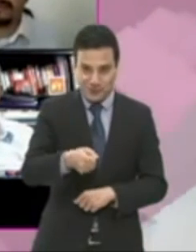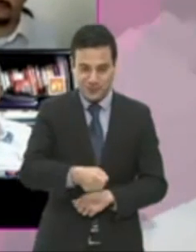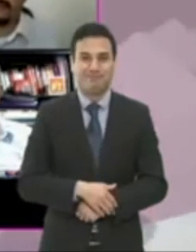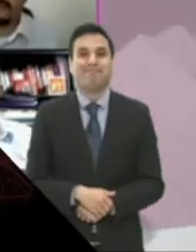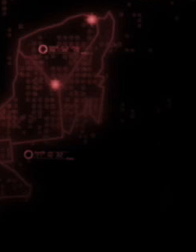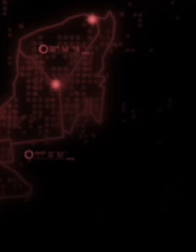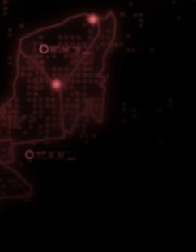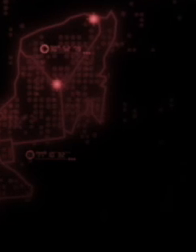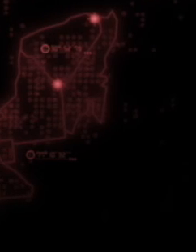marco del proceso de revocación de mandato en curso